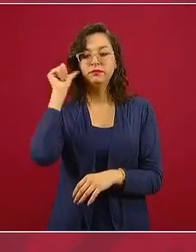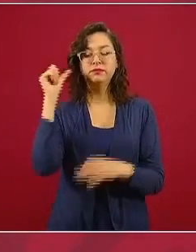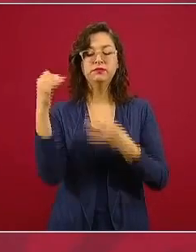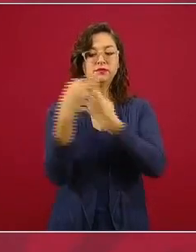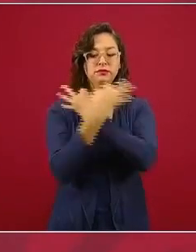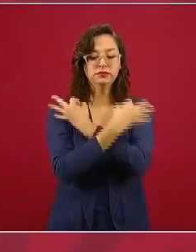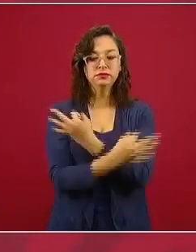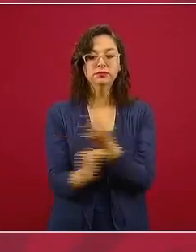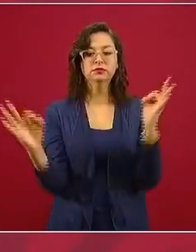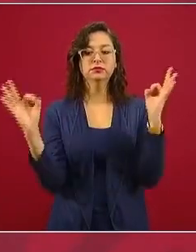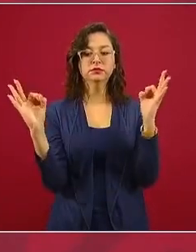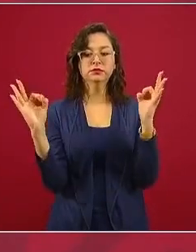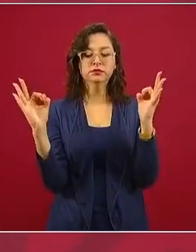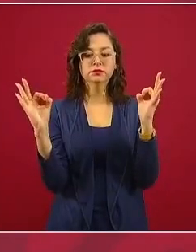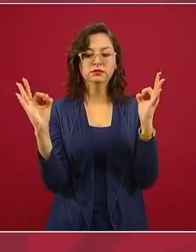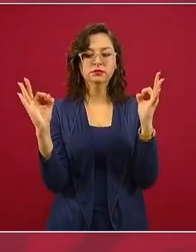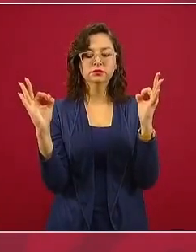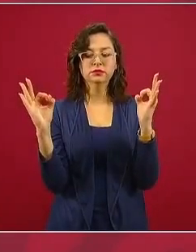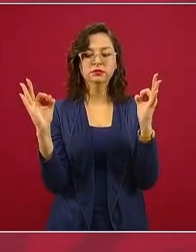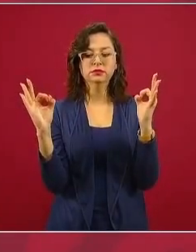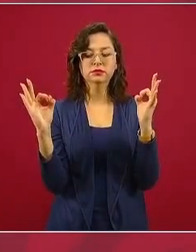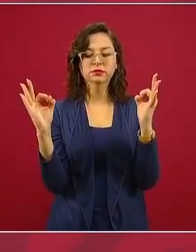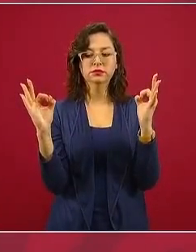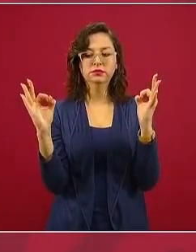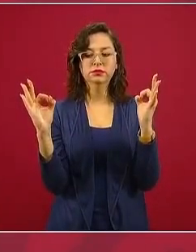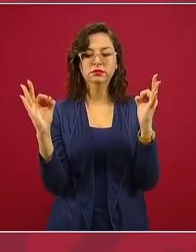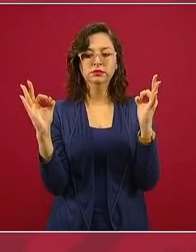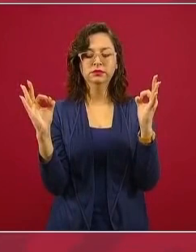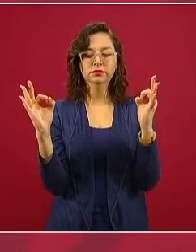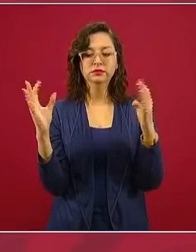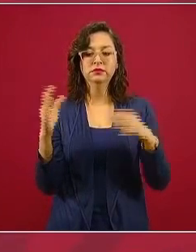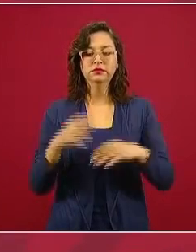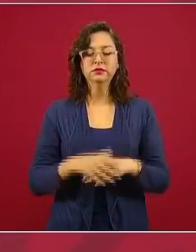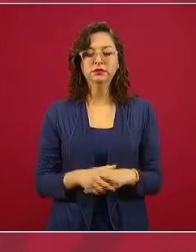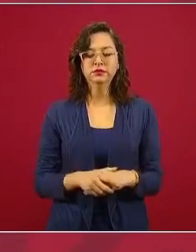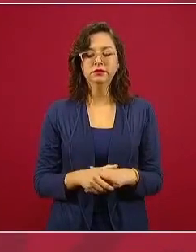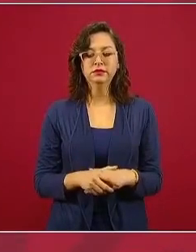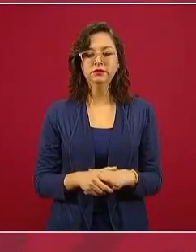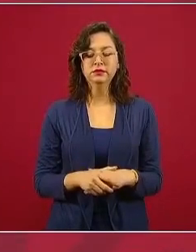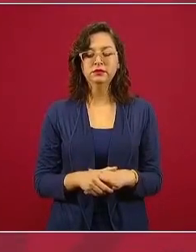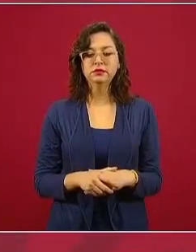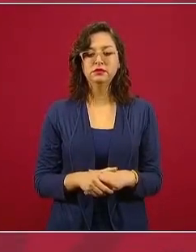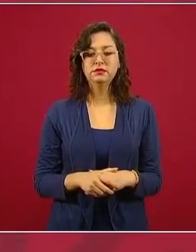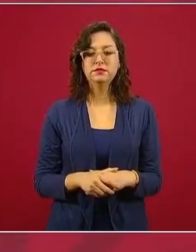de que acepta la extradición